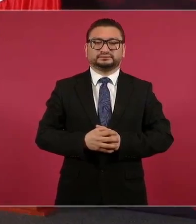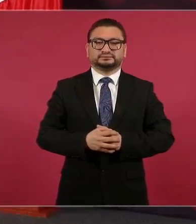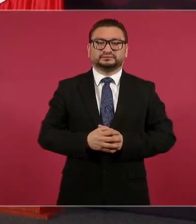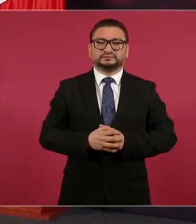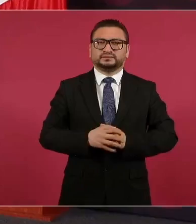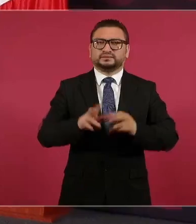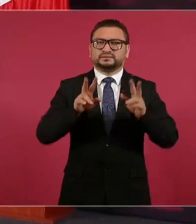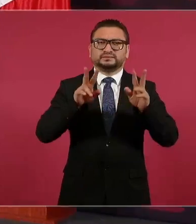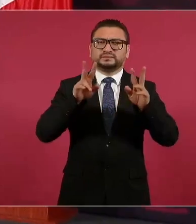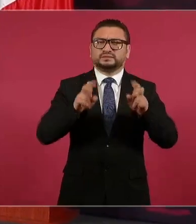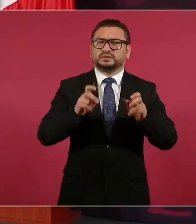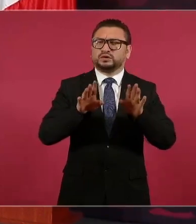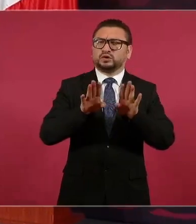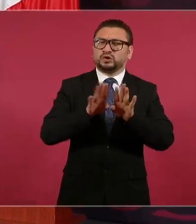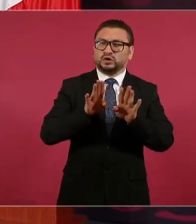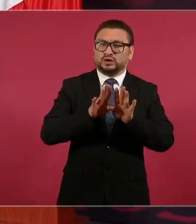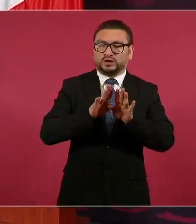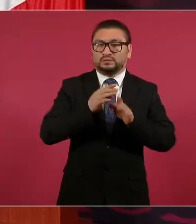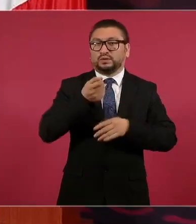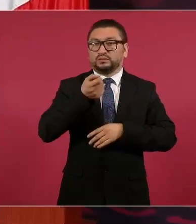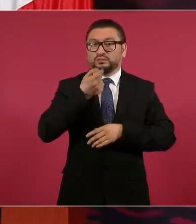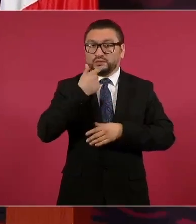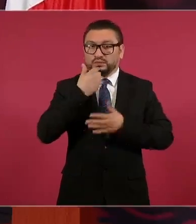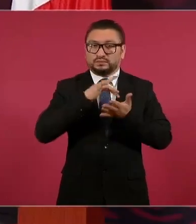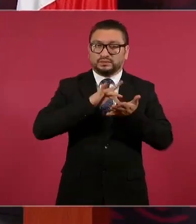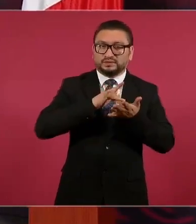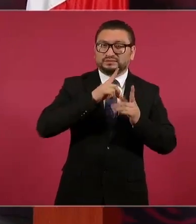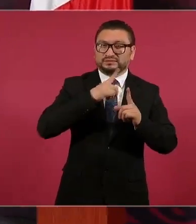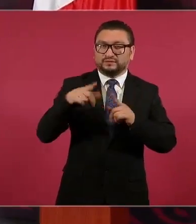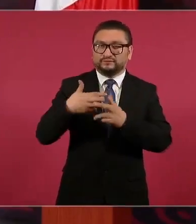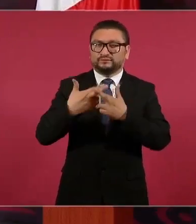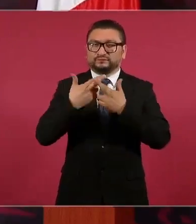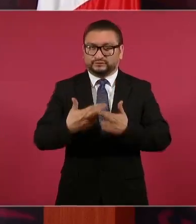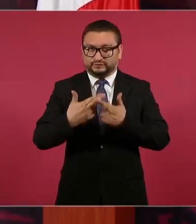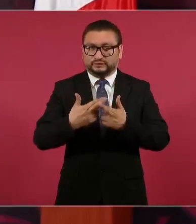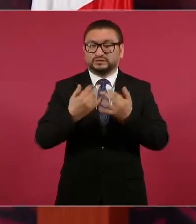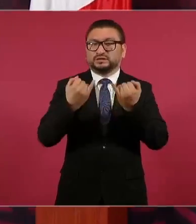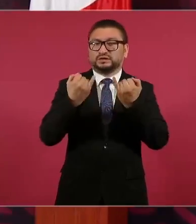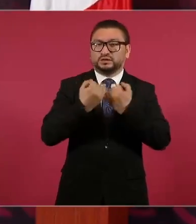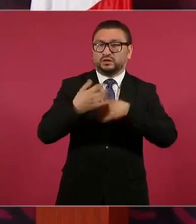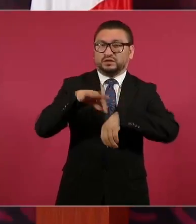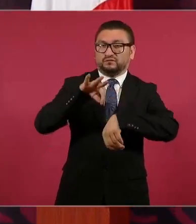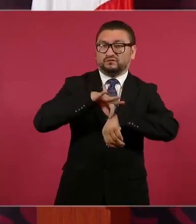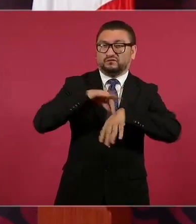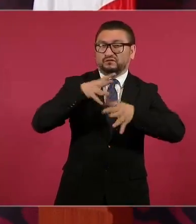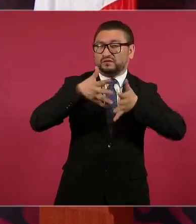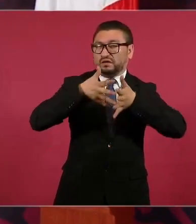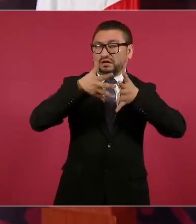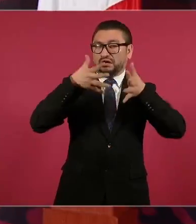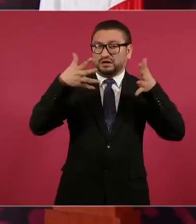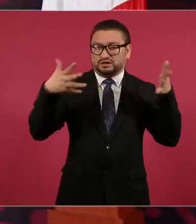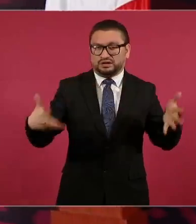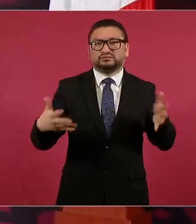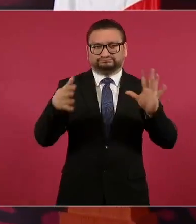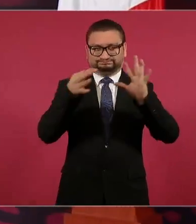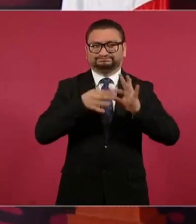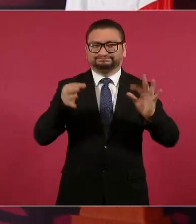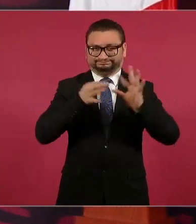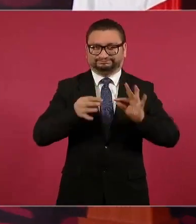en cuanto a abasto de medicamentos y la megafarmacia, todas las